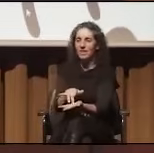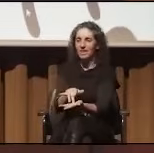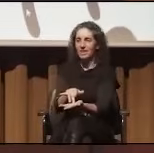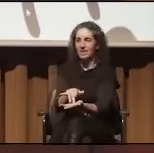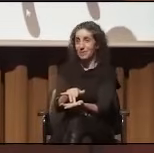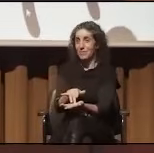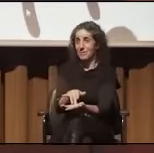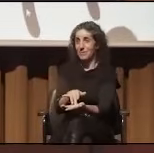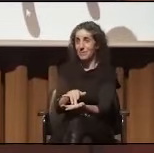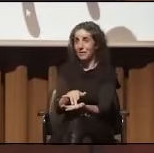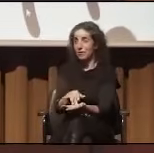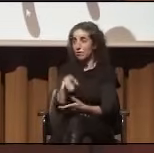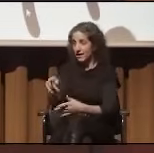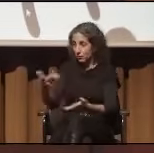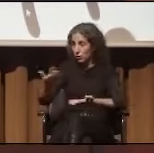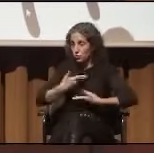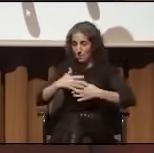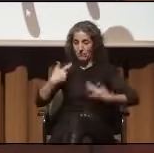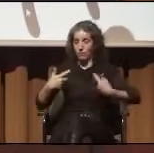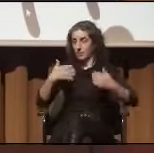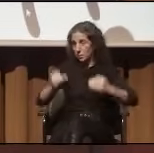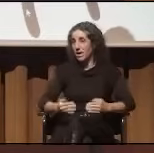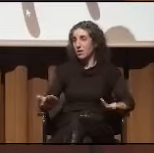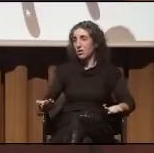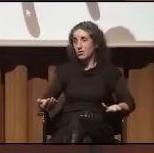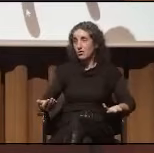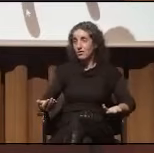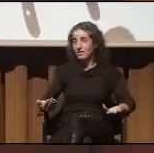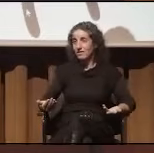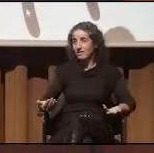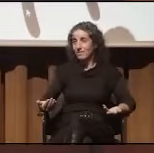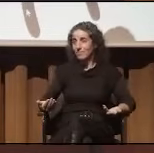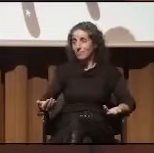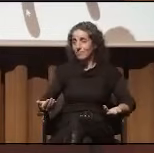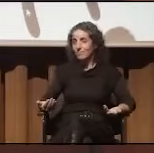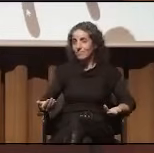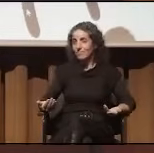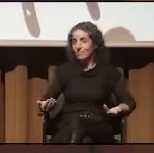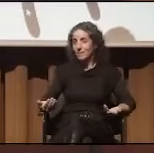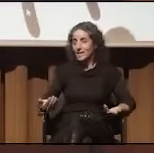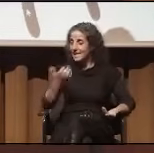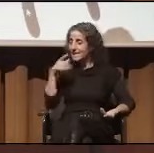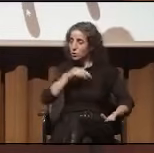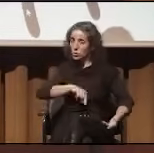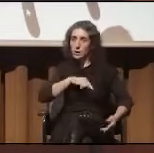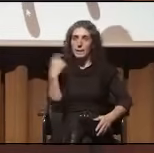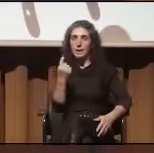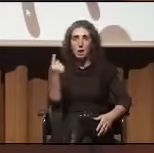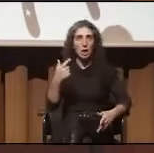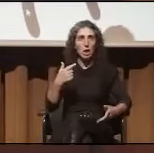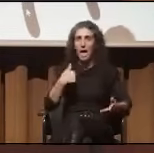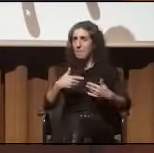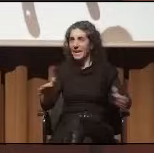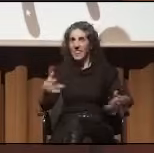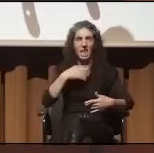¿Sabes la causa del sufrimiento? Es el aislamiento, la falta de sentido. Encontrarte solo y perdido sin saber dónde vas.